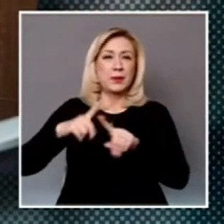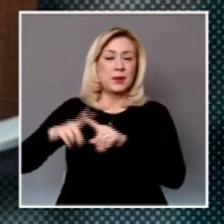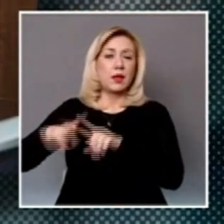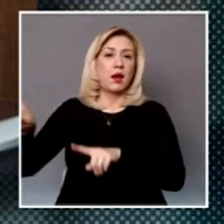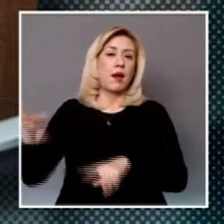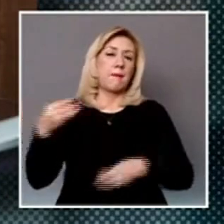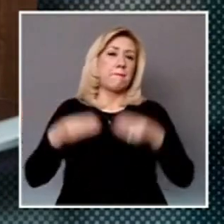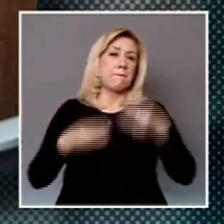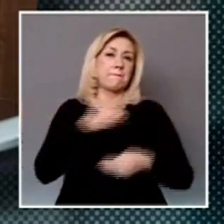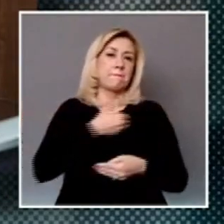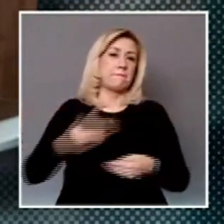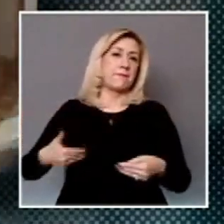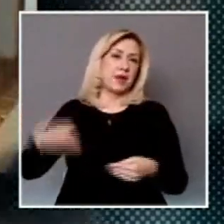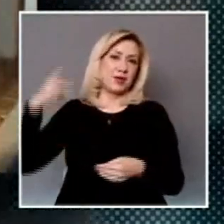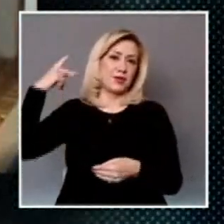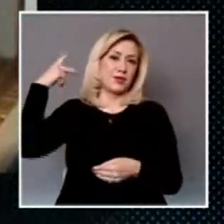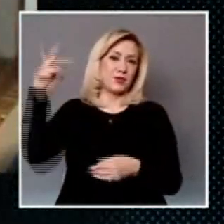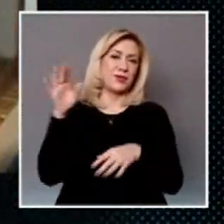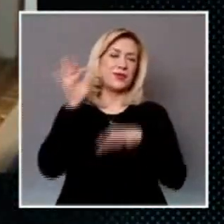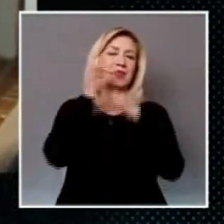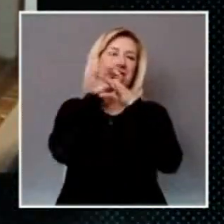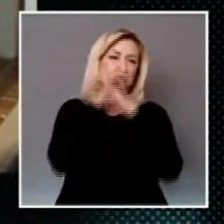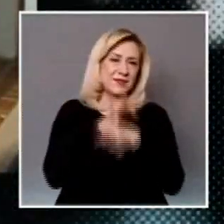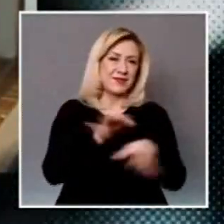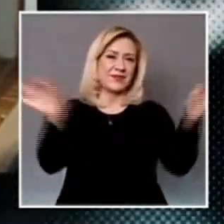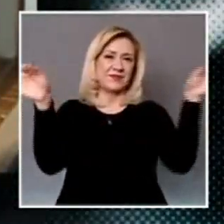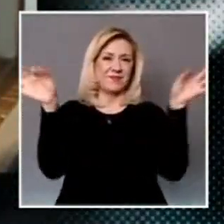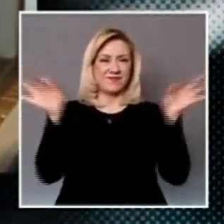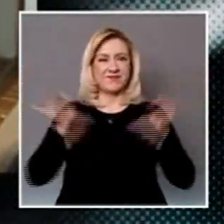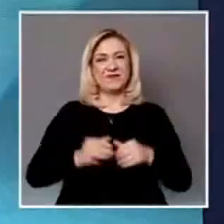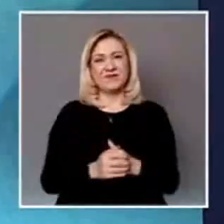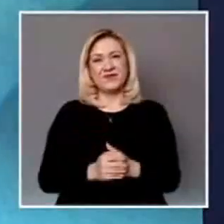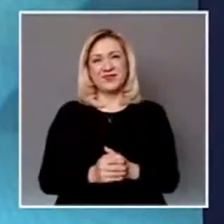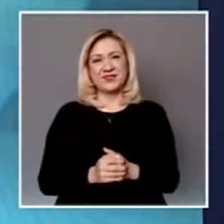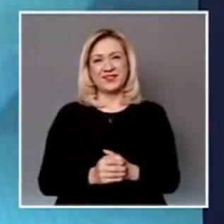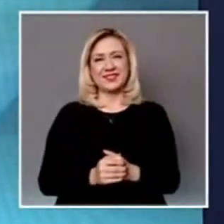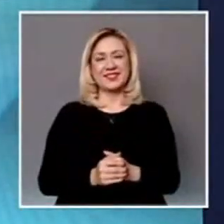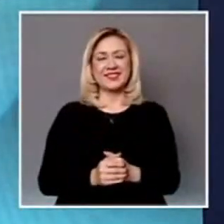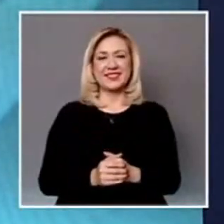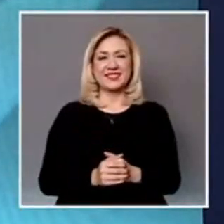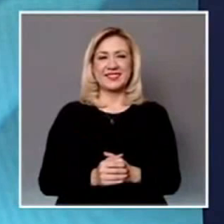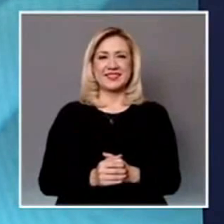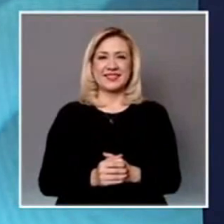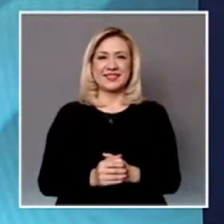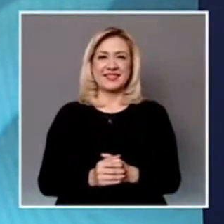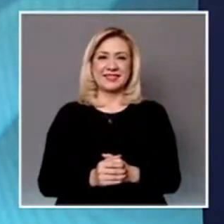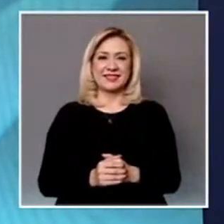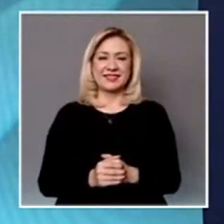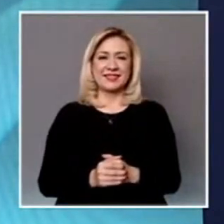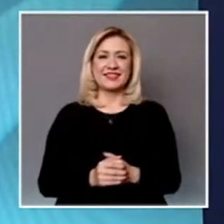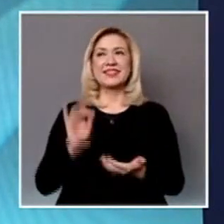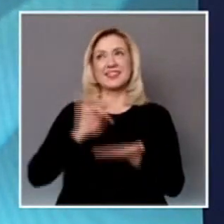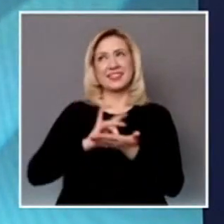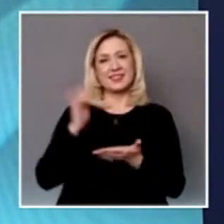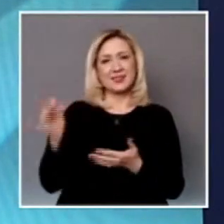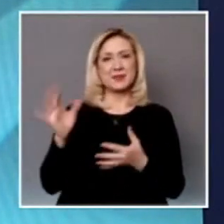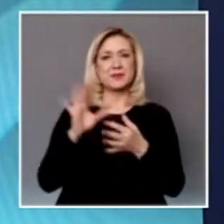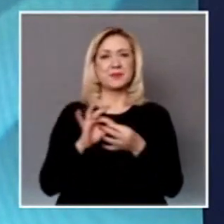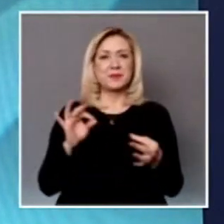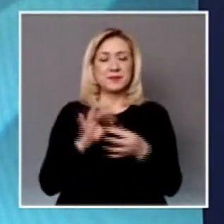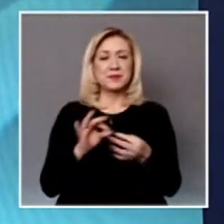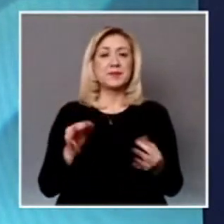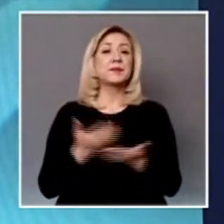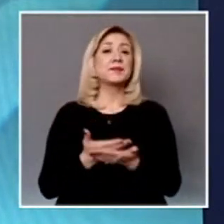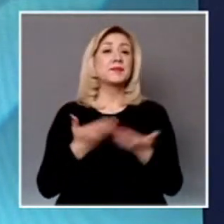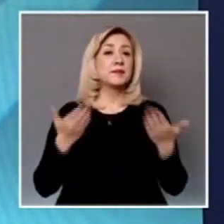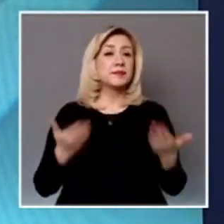Ayub. Para el canal del Poder Judicial de la Federación, Jesús Daza. Gracias a Jesús Daza por la información. Y